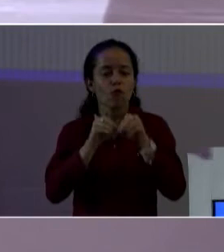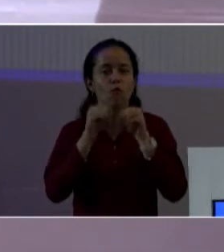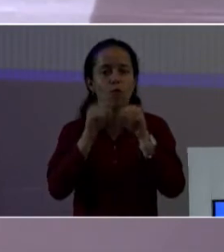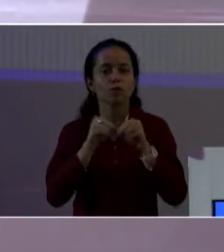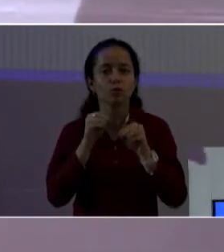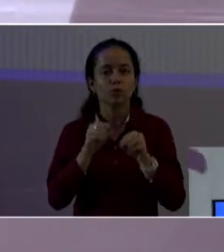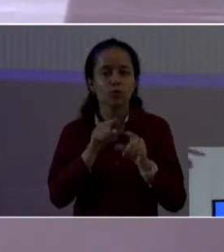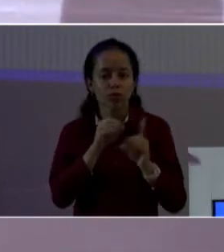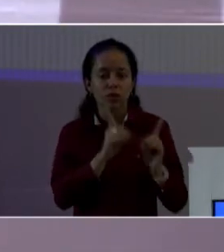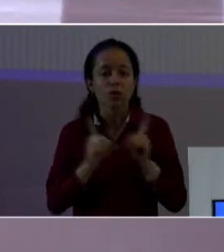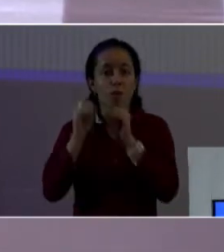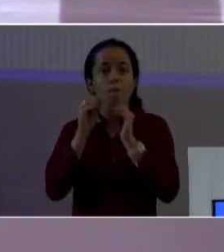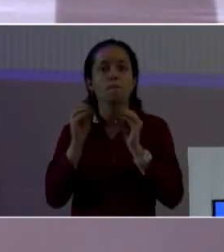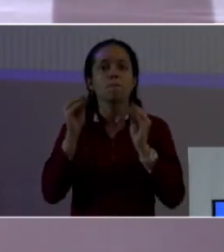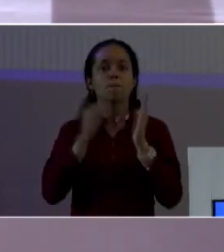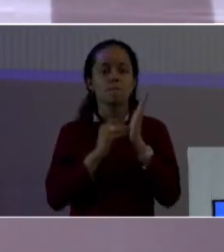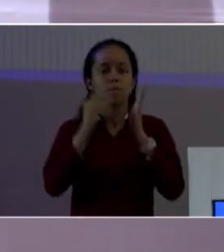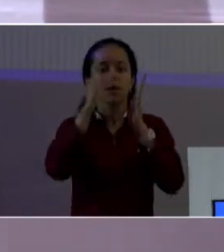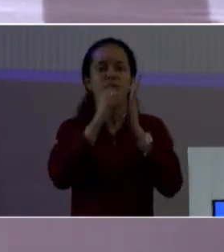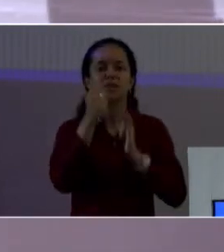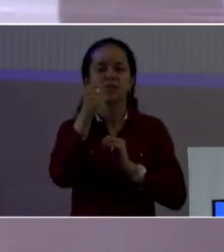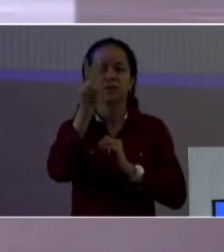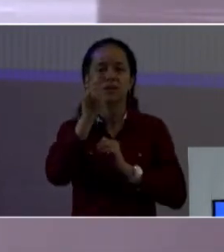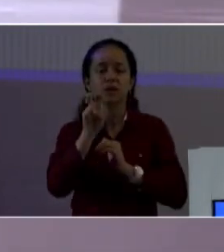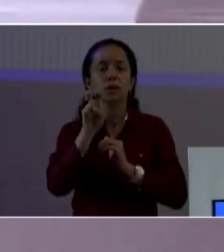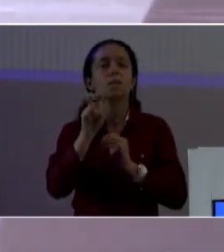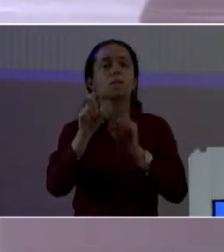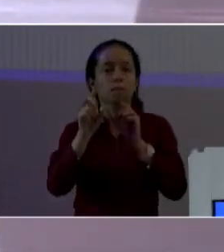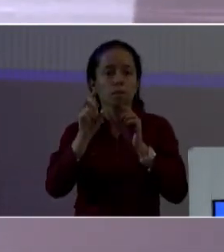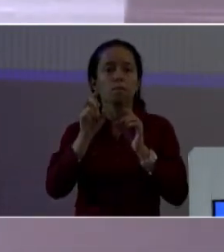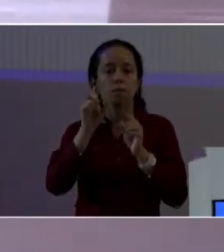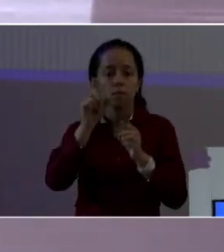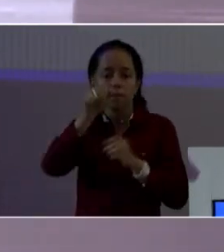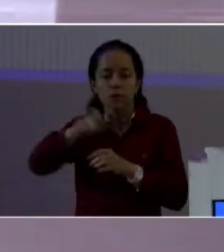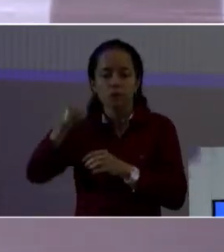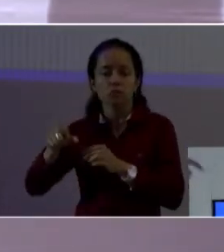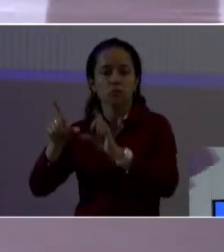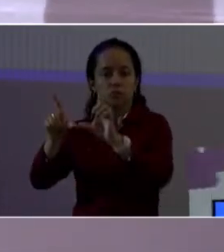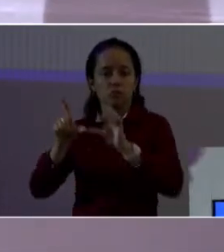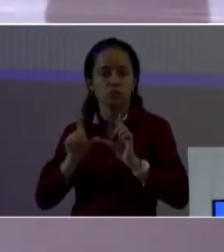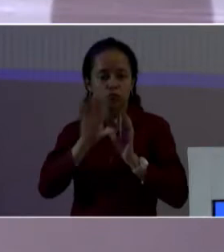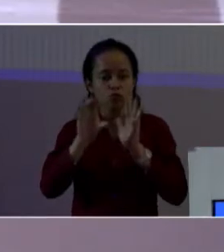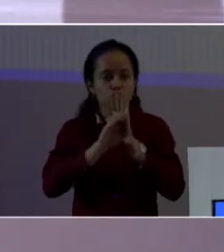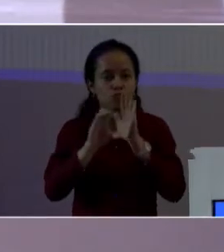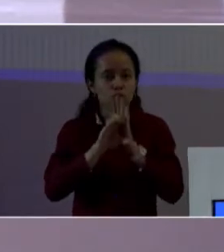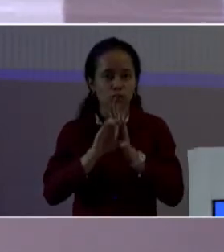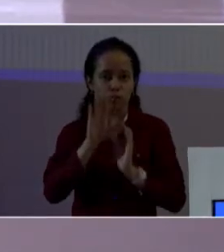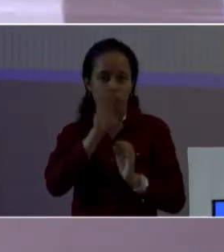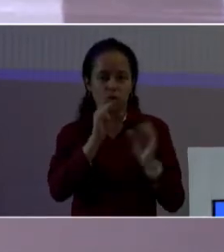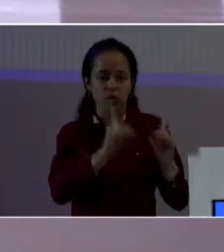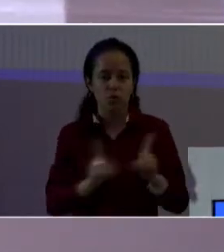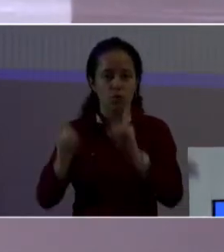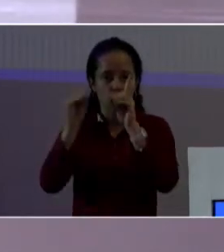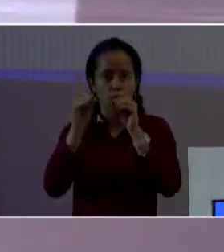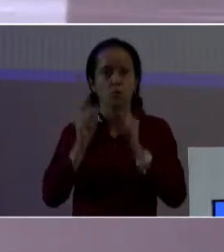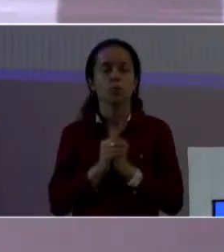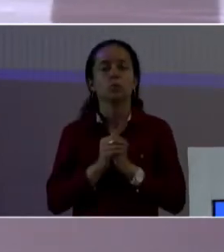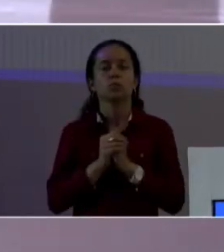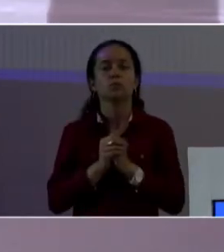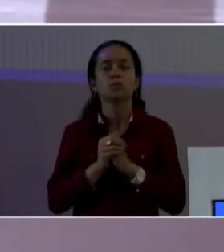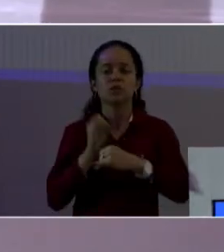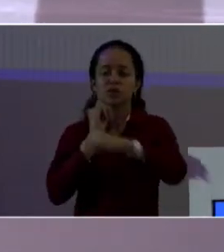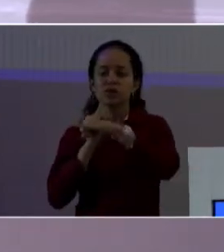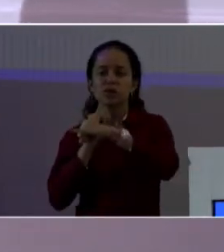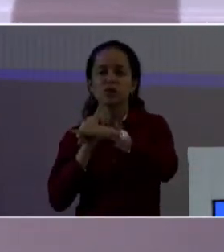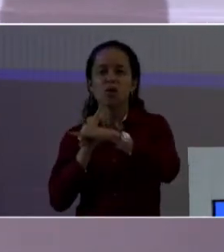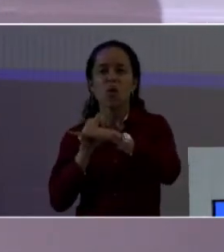complementaria, sino es algo donde 17 personas se lograron certificar en este diplomado. La institución Colombia